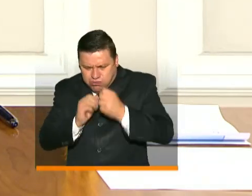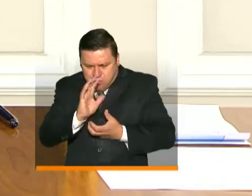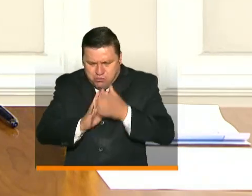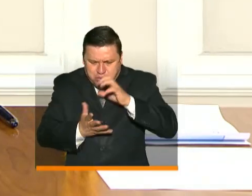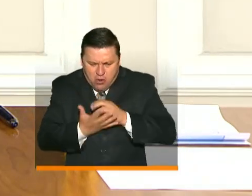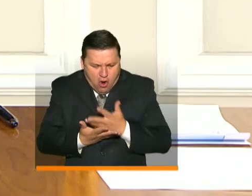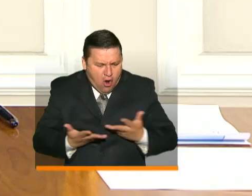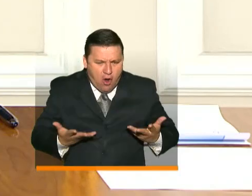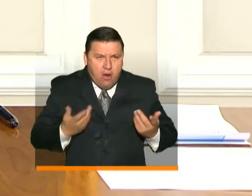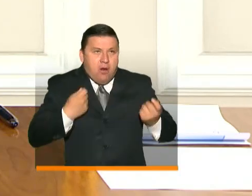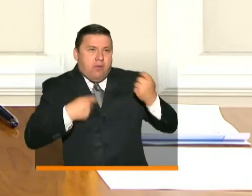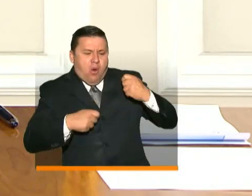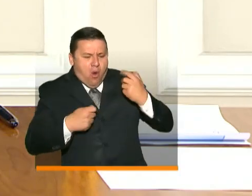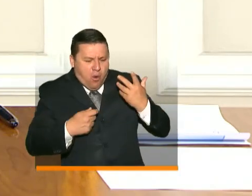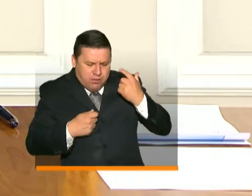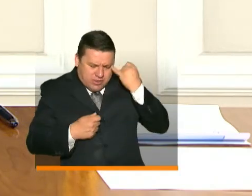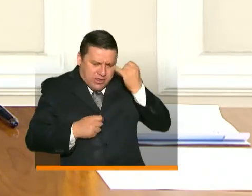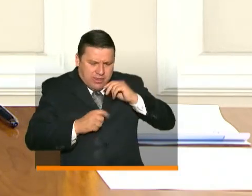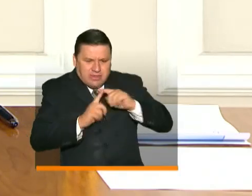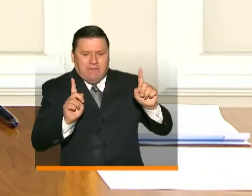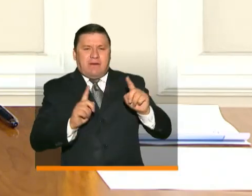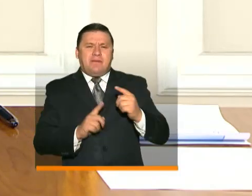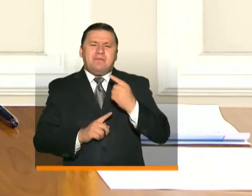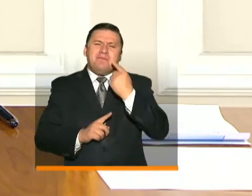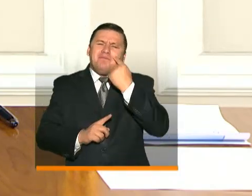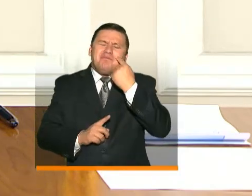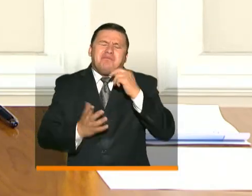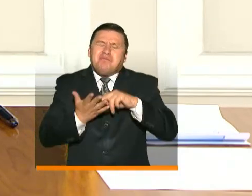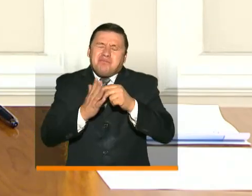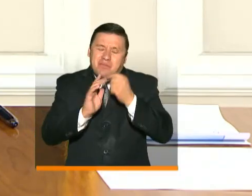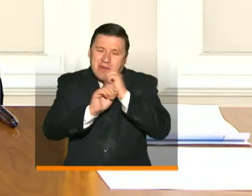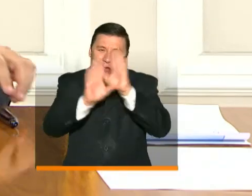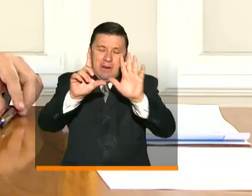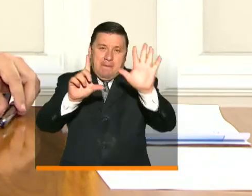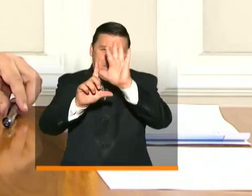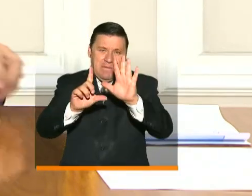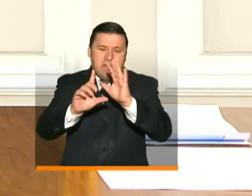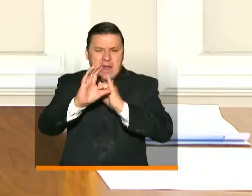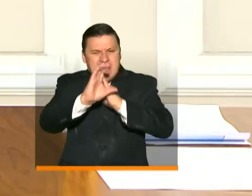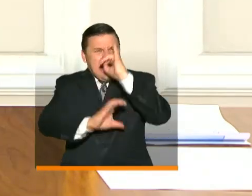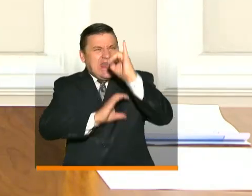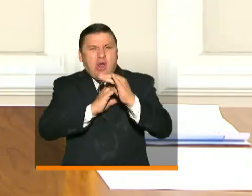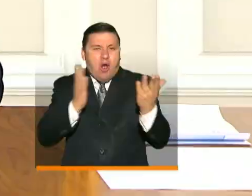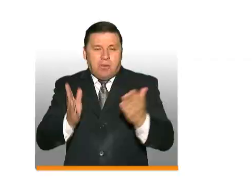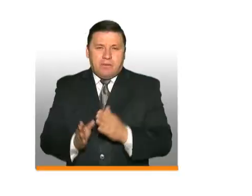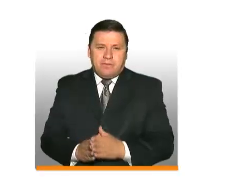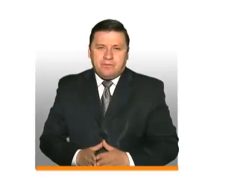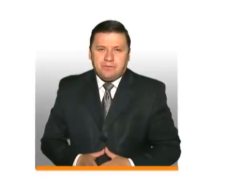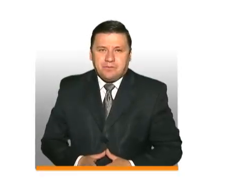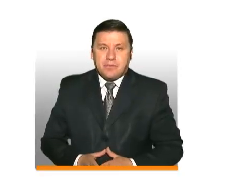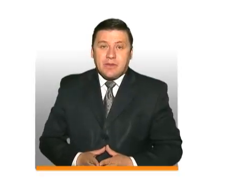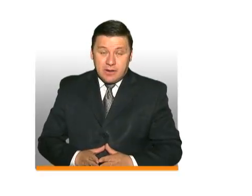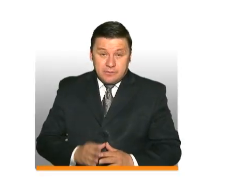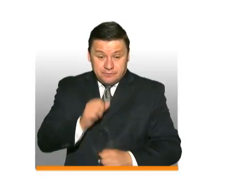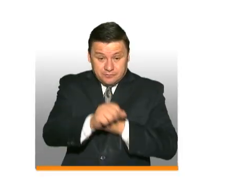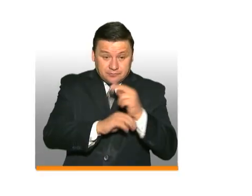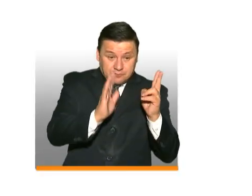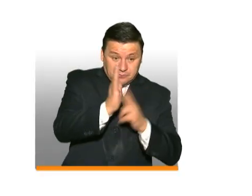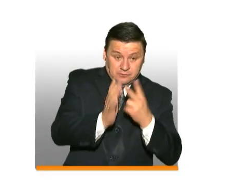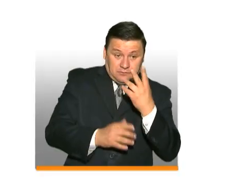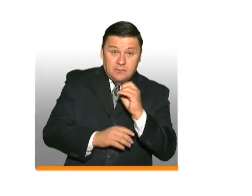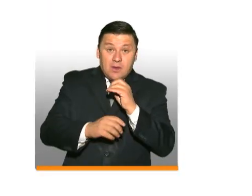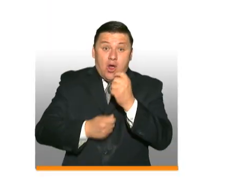me gustaría que rápidamente viéramos qué es y quiénes conforman esa misión de internacionalización. En el 2020, el